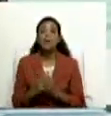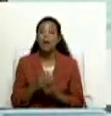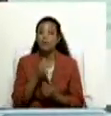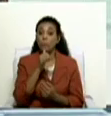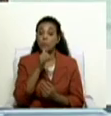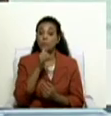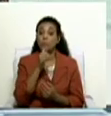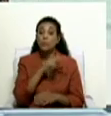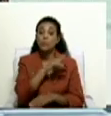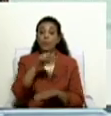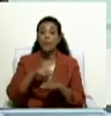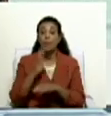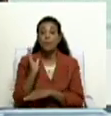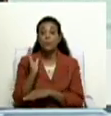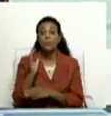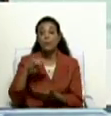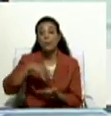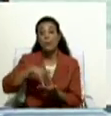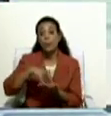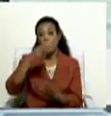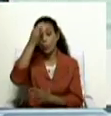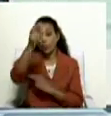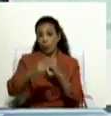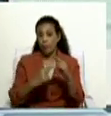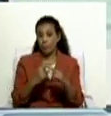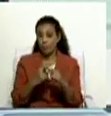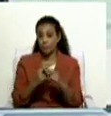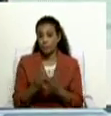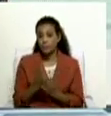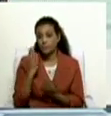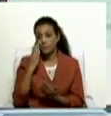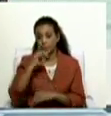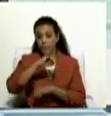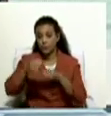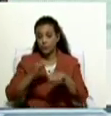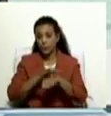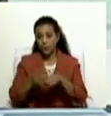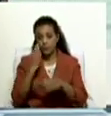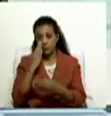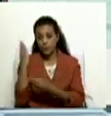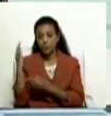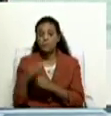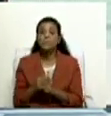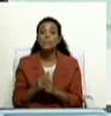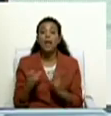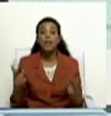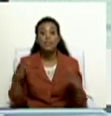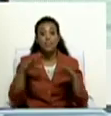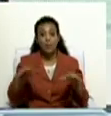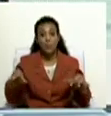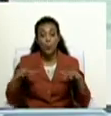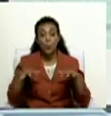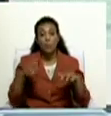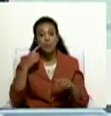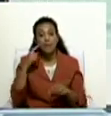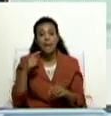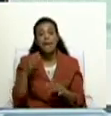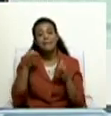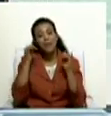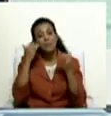huestes remanentes del imperio español es por eso que estamos hoy aquí en